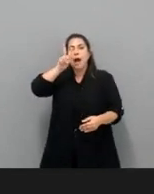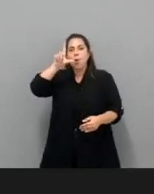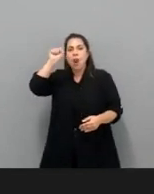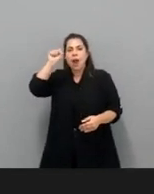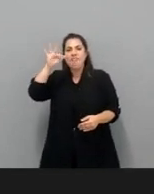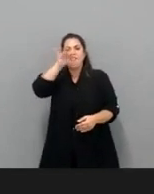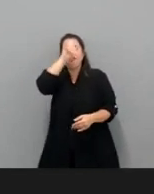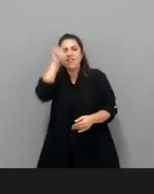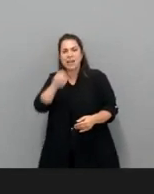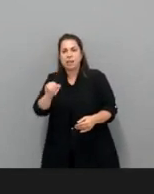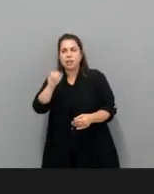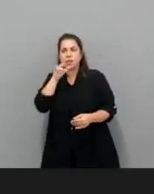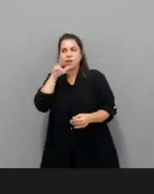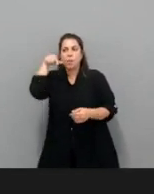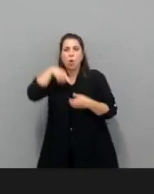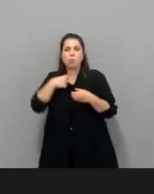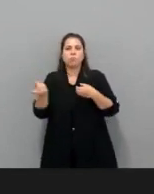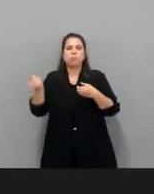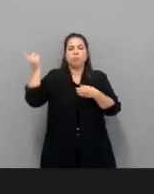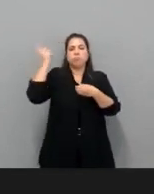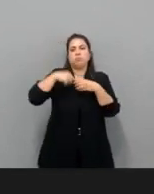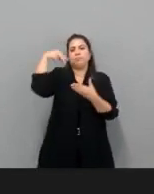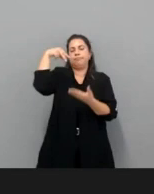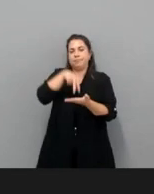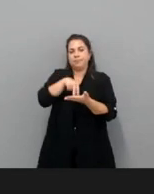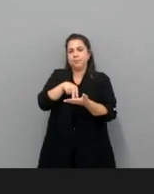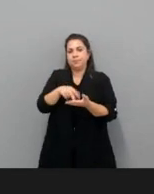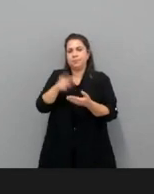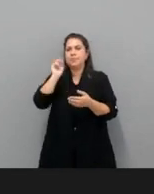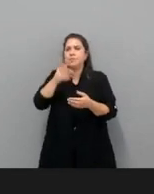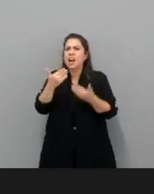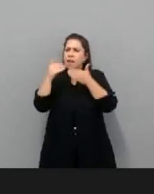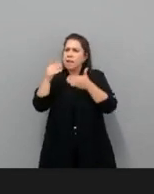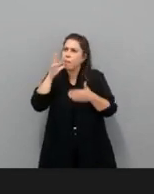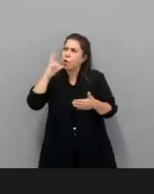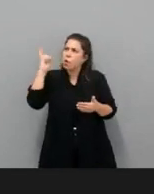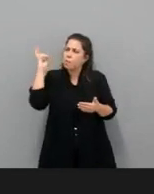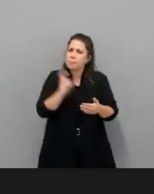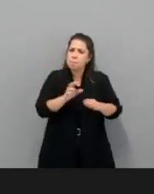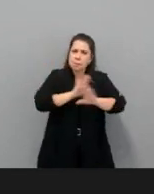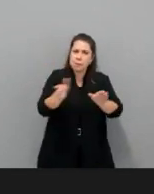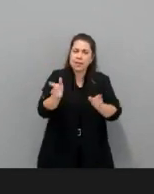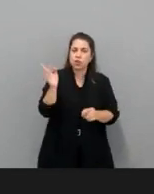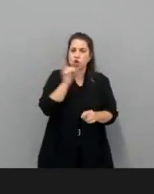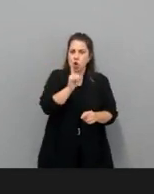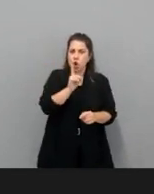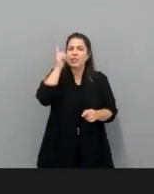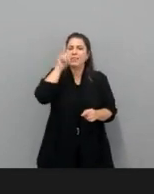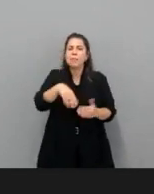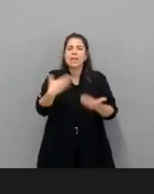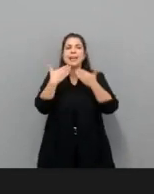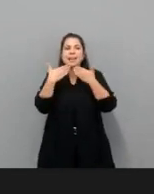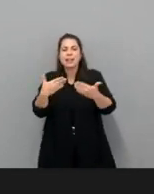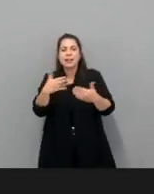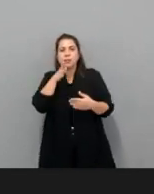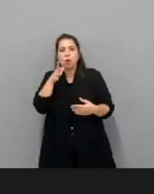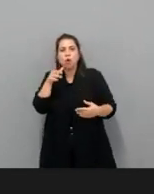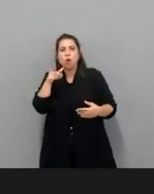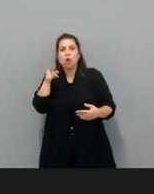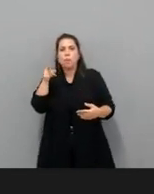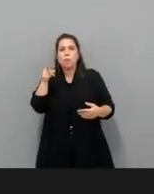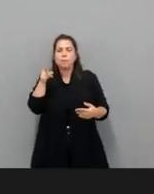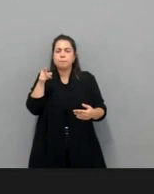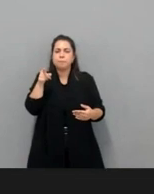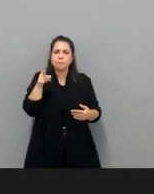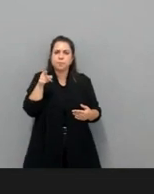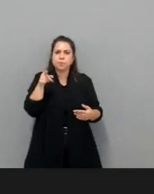su presencia hoy aquí. Agradecer no solo la presencia hoy aquí, sino el hecho de que para mí,